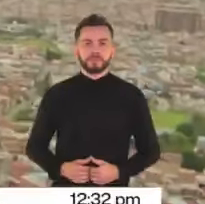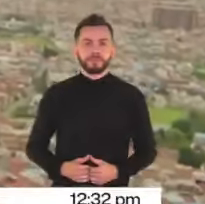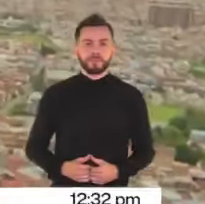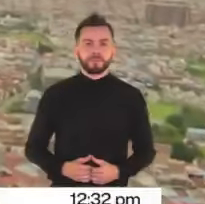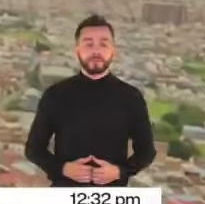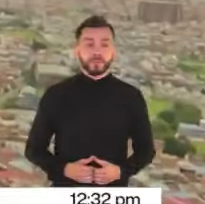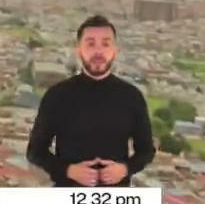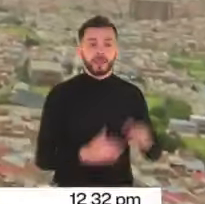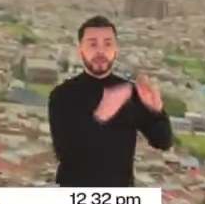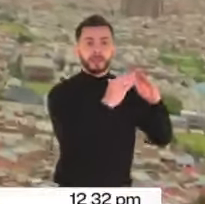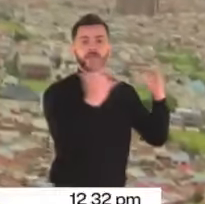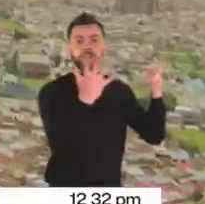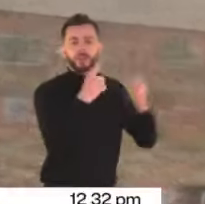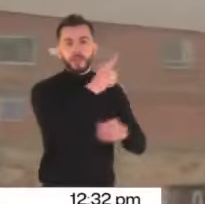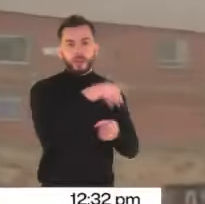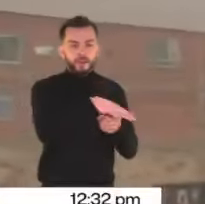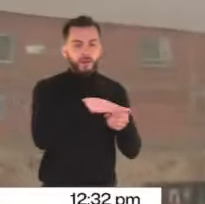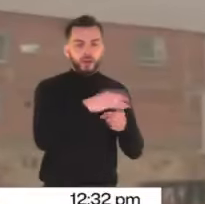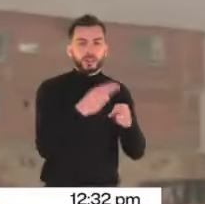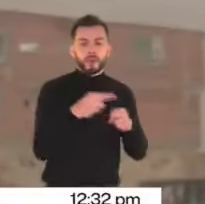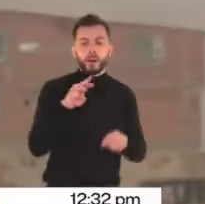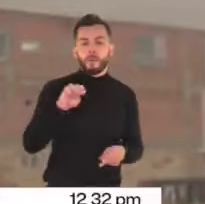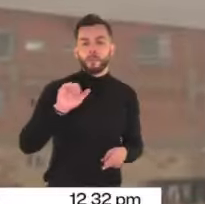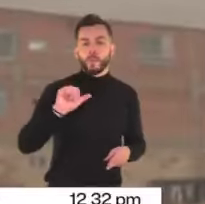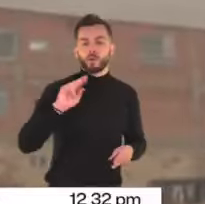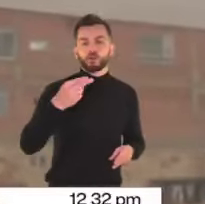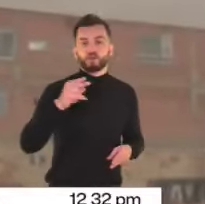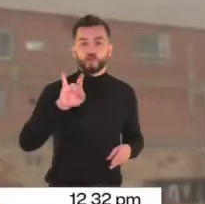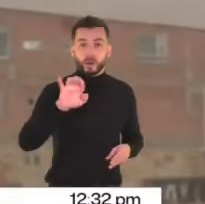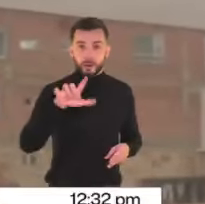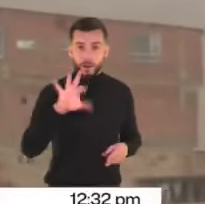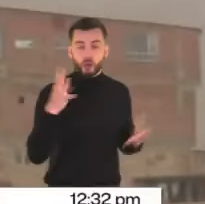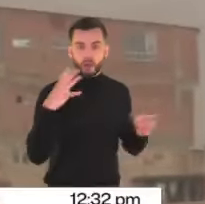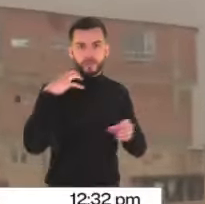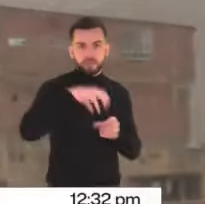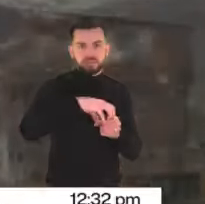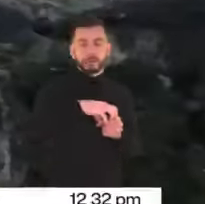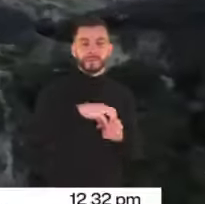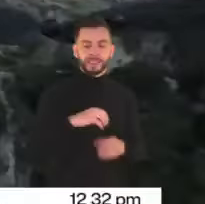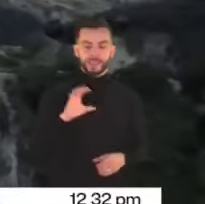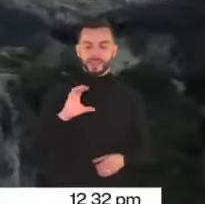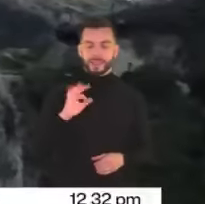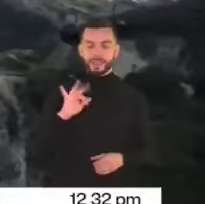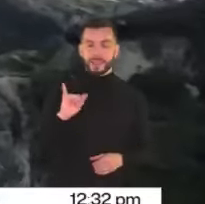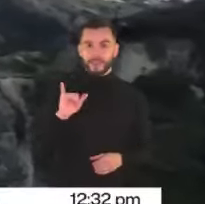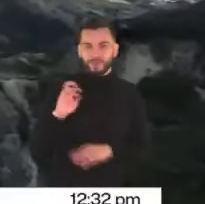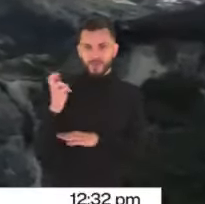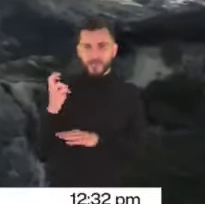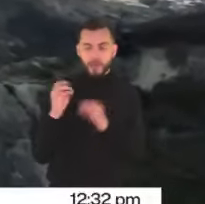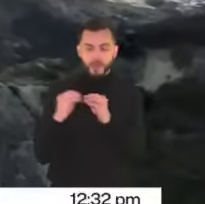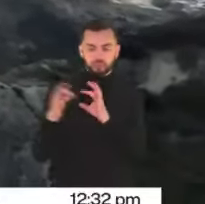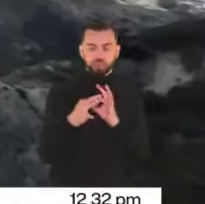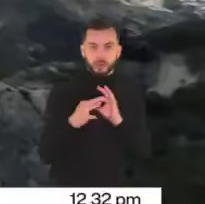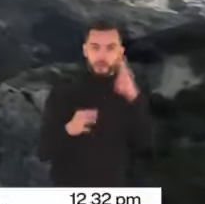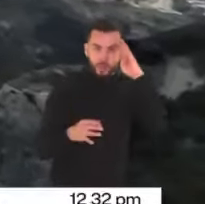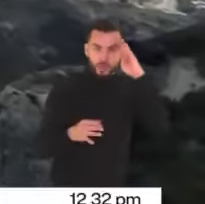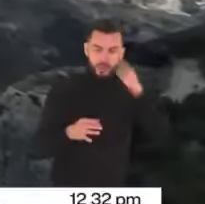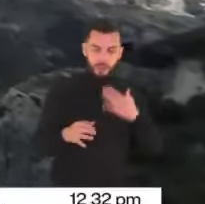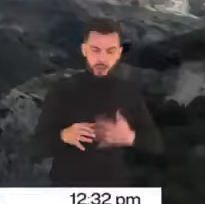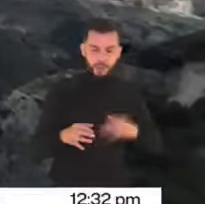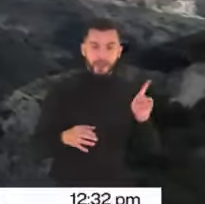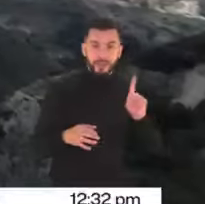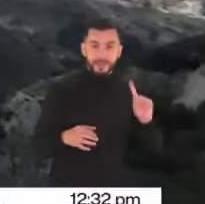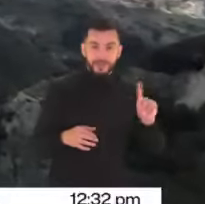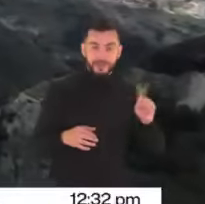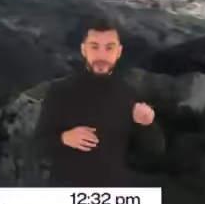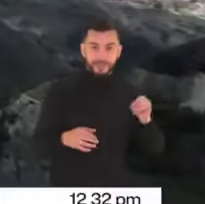En una vivienda ubicada en el barrio Mochuelo de la localidad de Ciudad Bolívar, el CTI de la Fiscalía y la SIJÍN de la Metropolitana de Bogotá encontraron